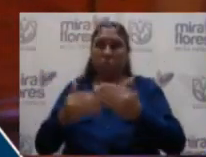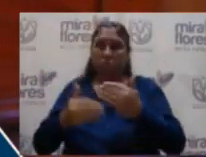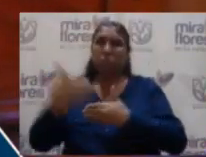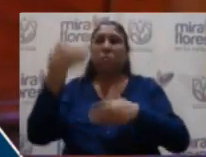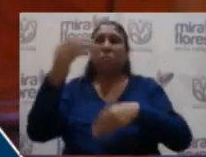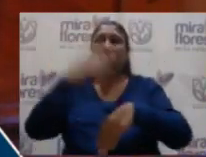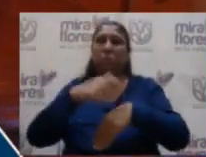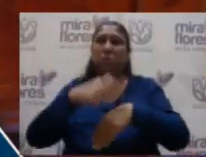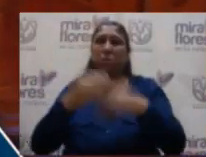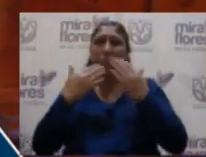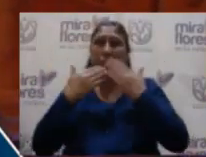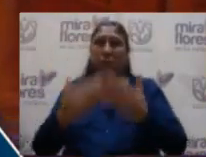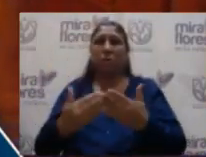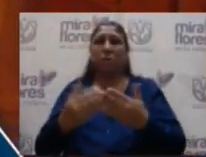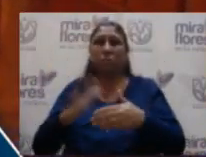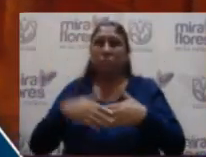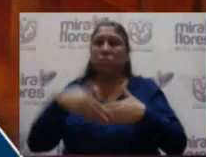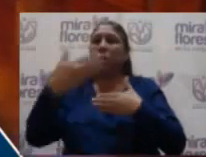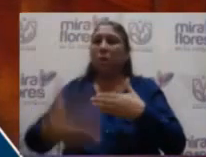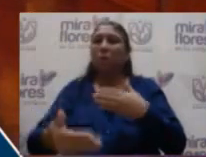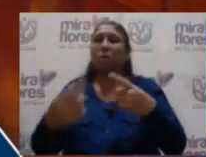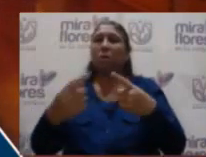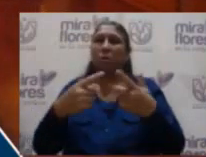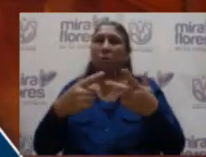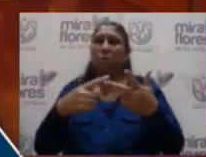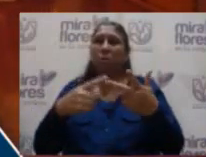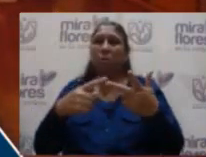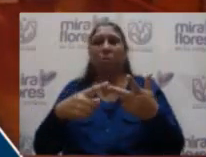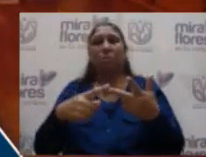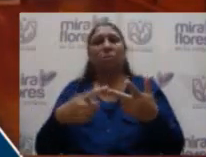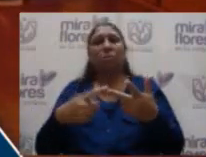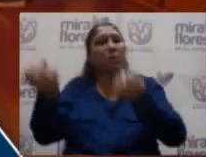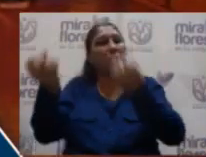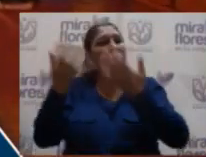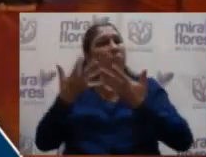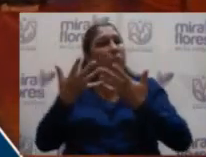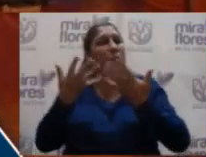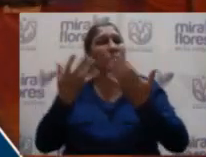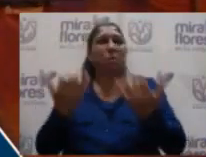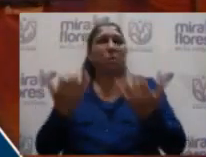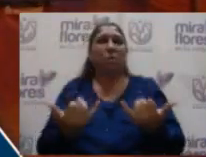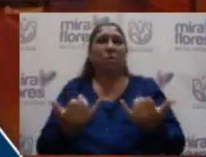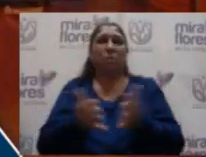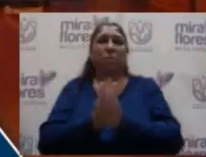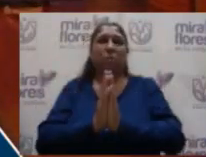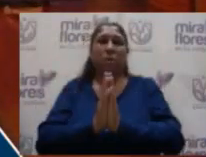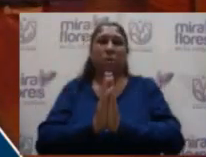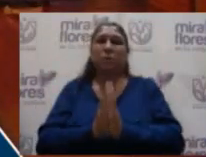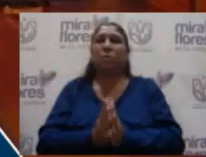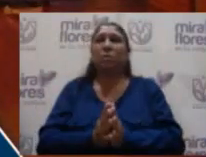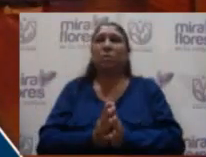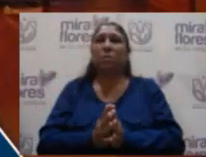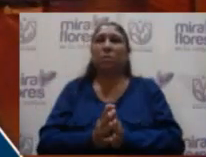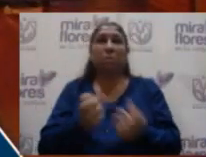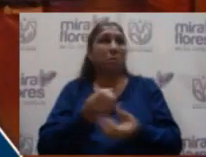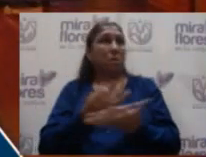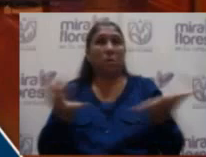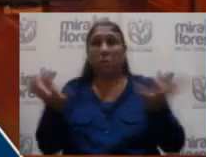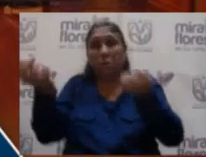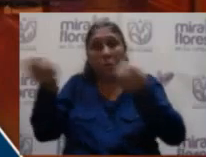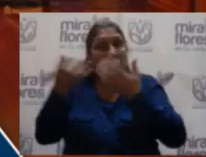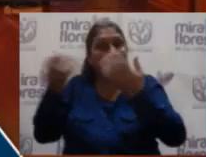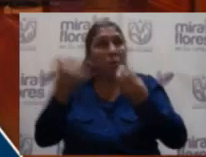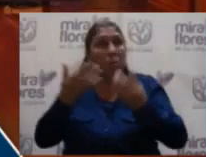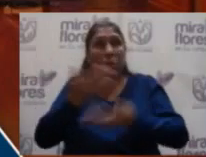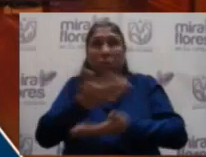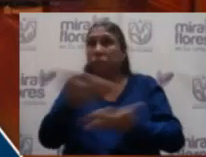del día. Muchas gracias. Siguiente punto, por favor. Estación, informes y pedidos. ¿Algún informe? Ofrezco el uso de la palabra.